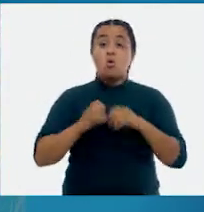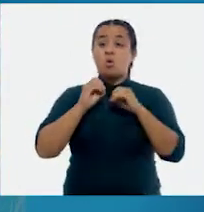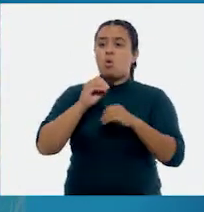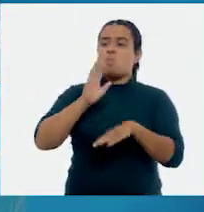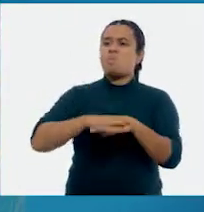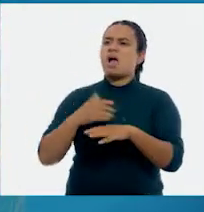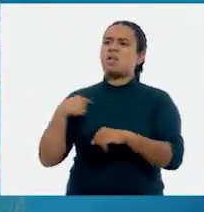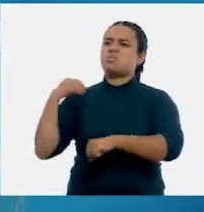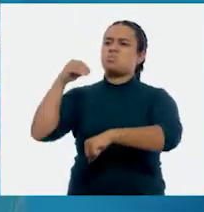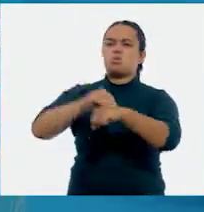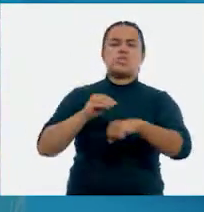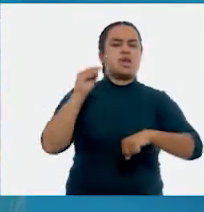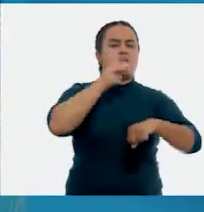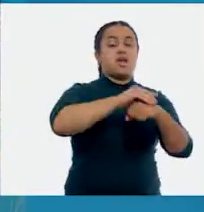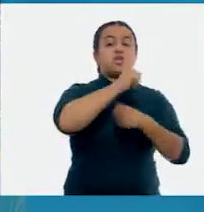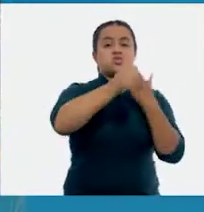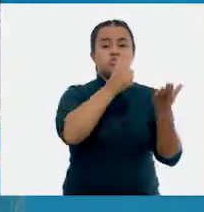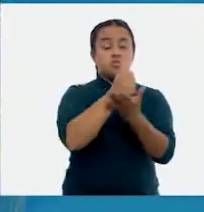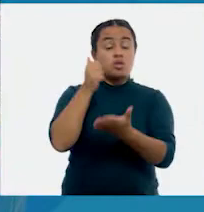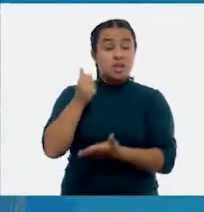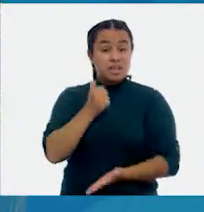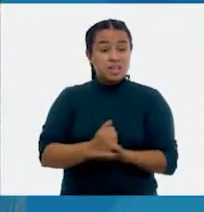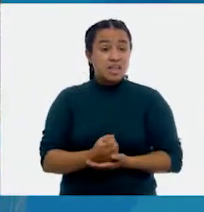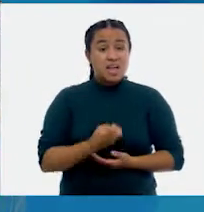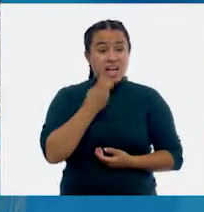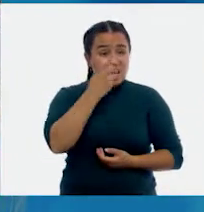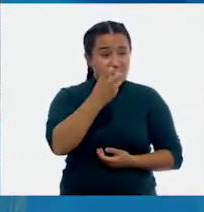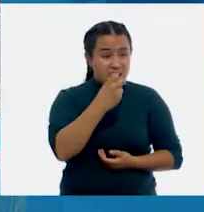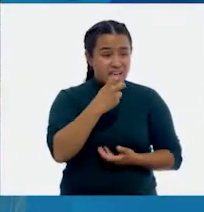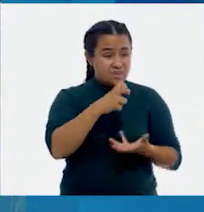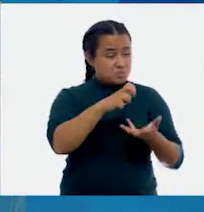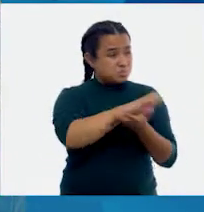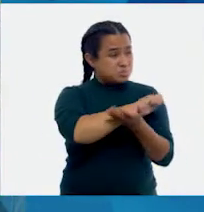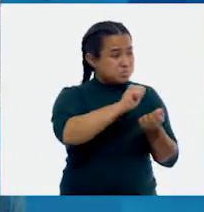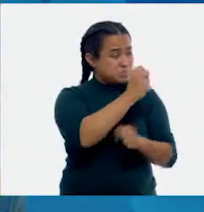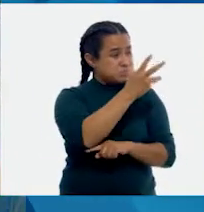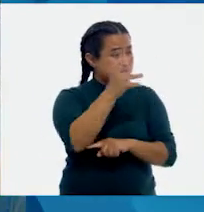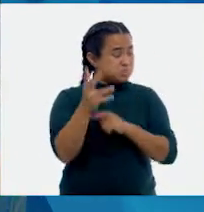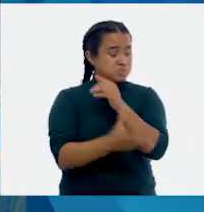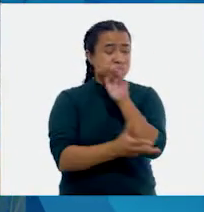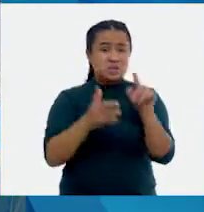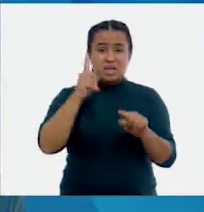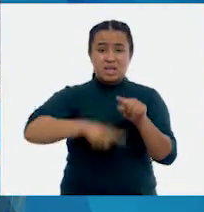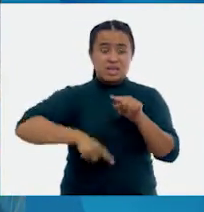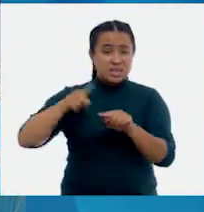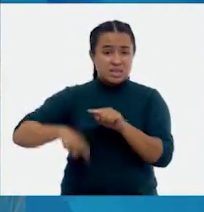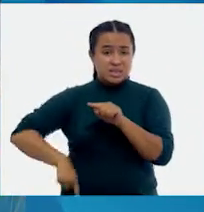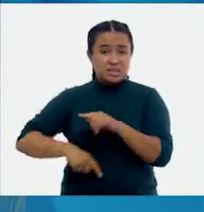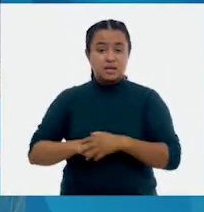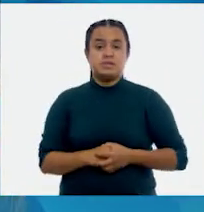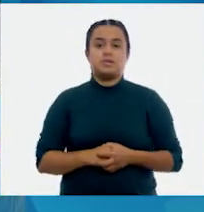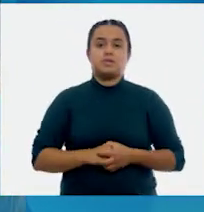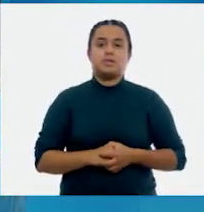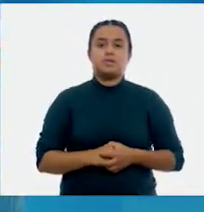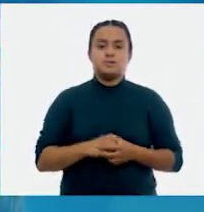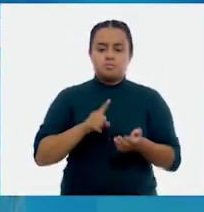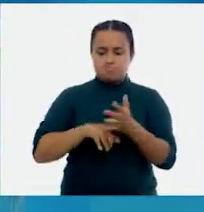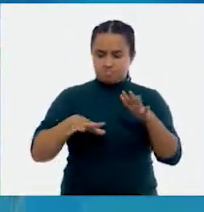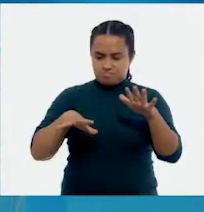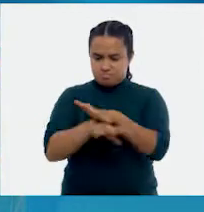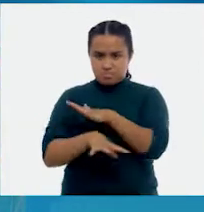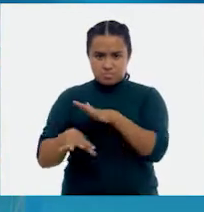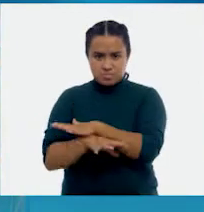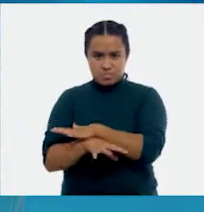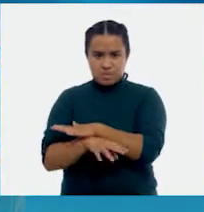que a su vez son causas directas de la deforestación. Las alteraciones a los